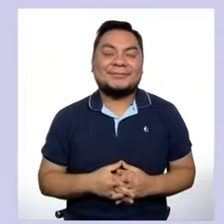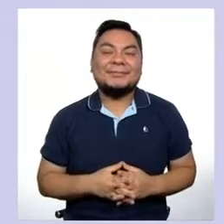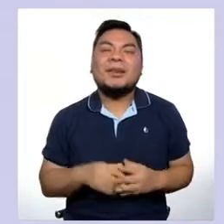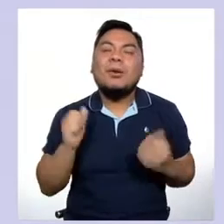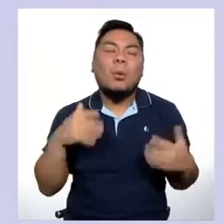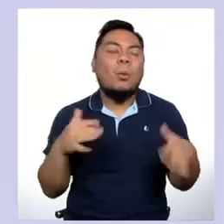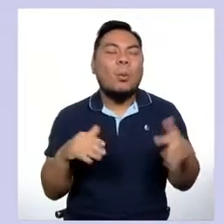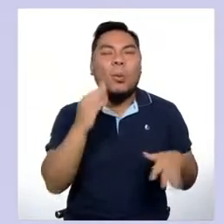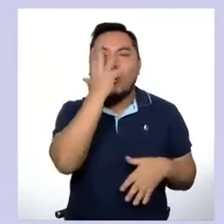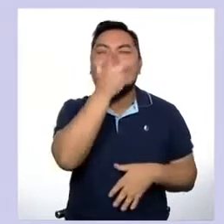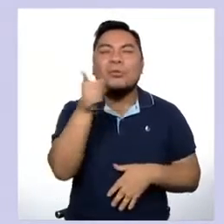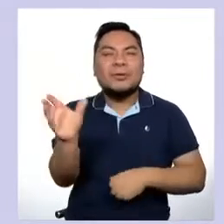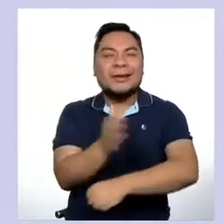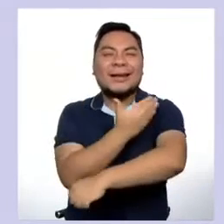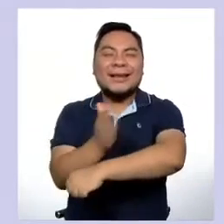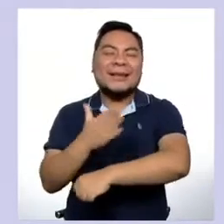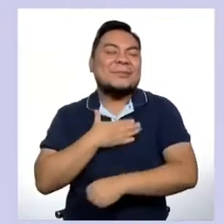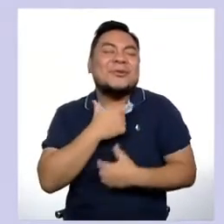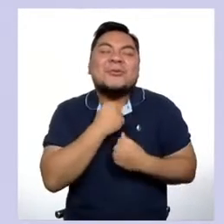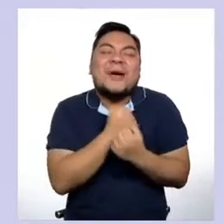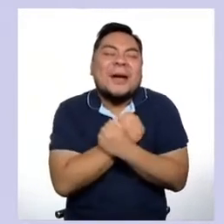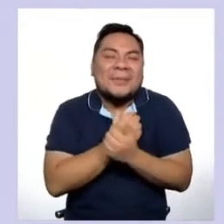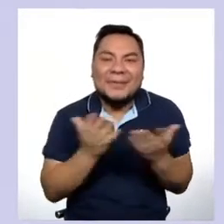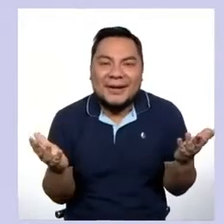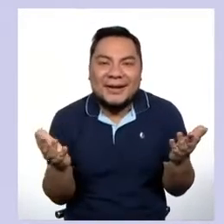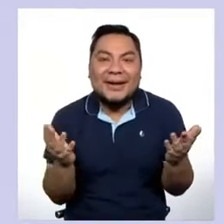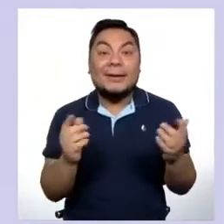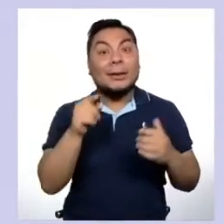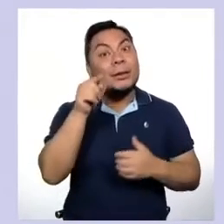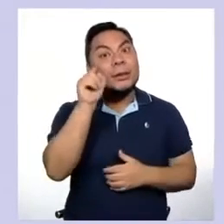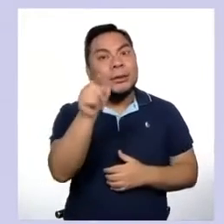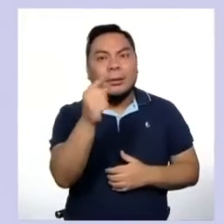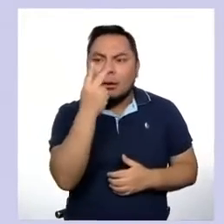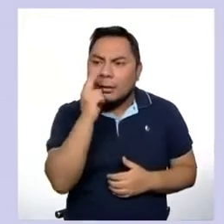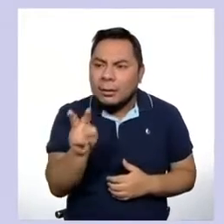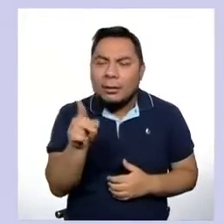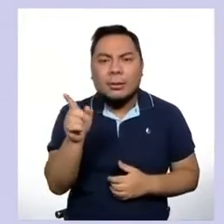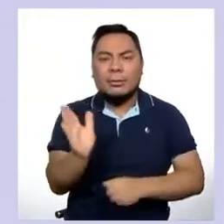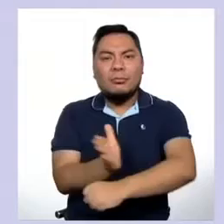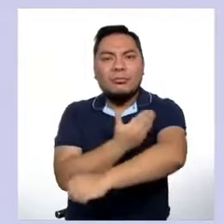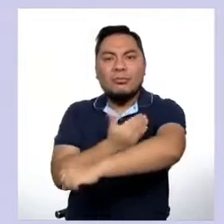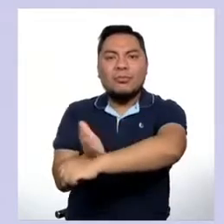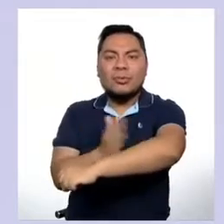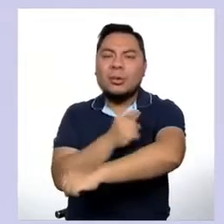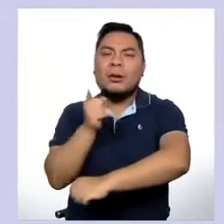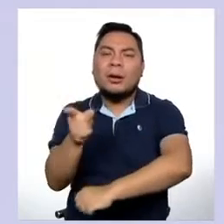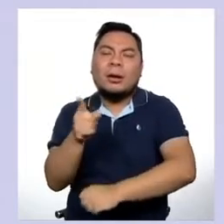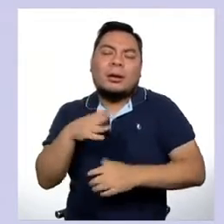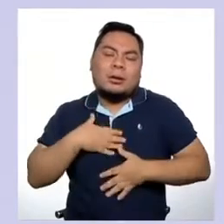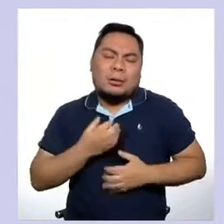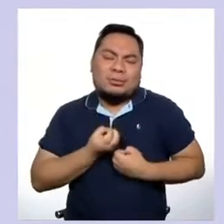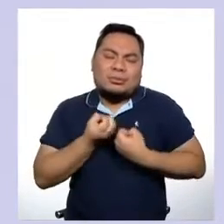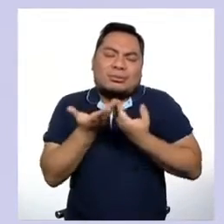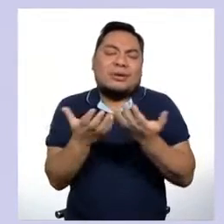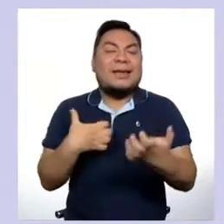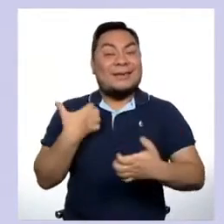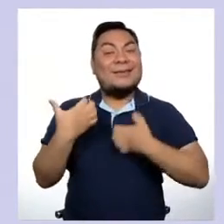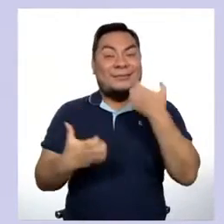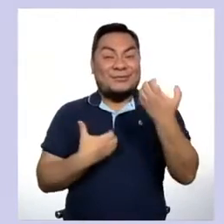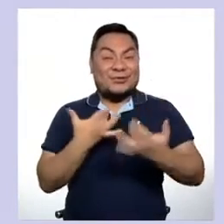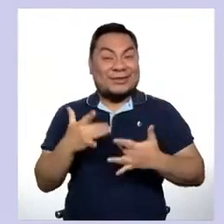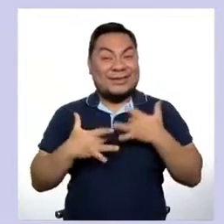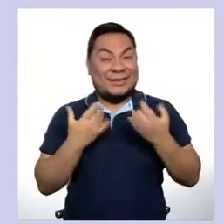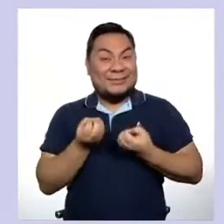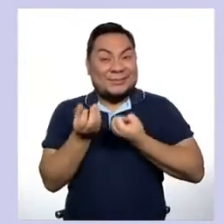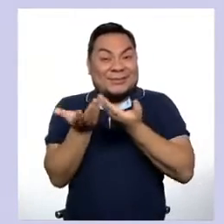¡Qué bonita canción! ¡Me encanta! ¿Se han dado cuenta que a través de la música expresamos nuestras emociones y